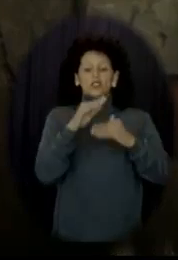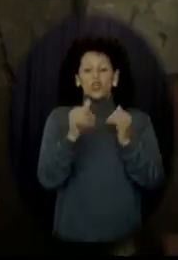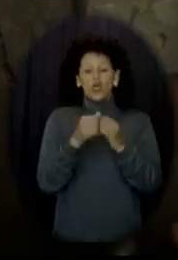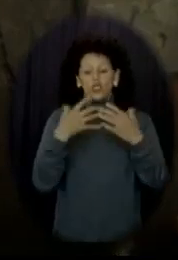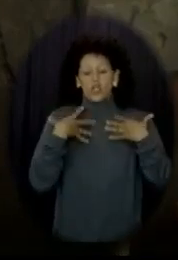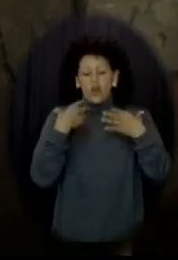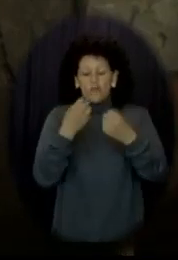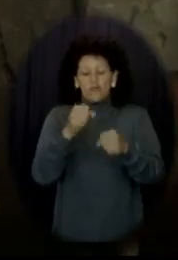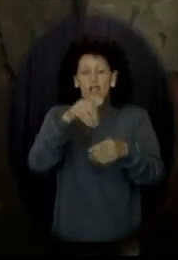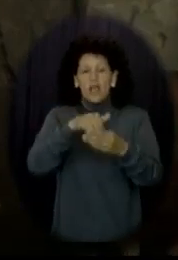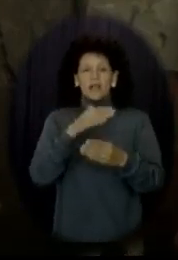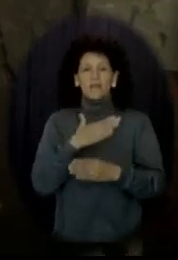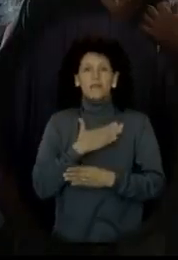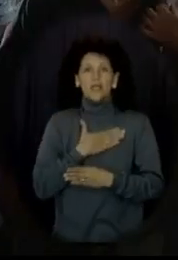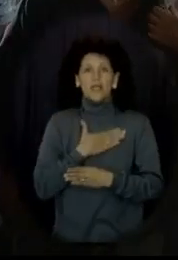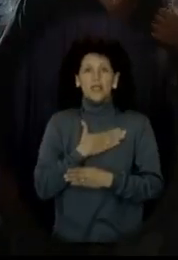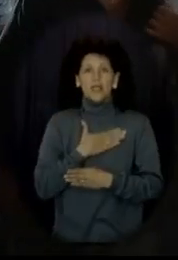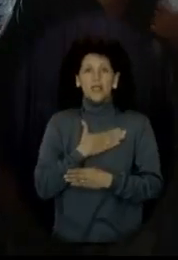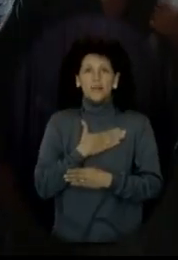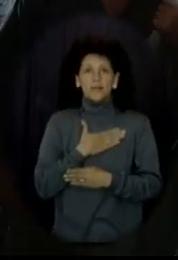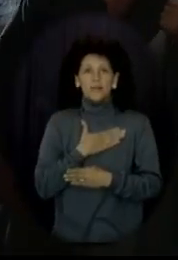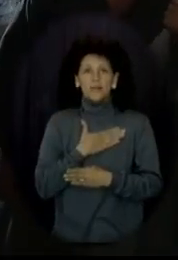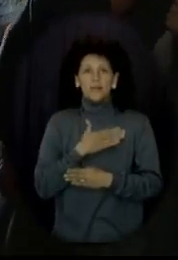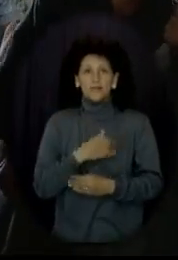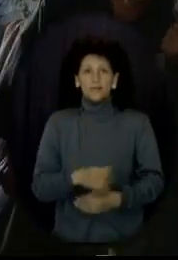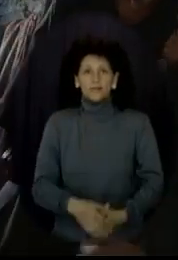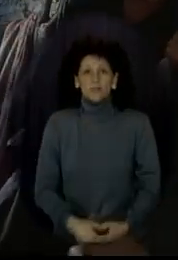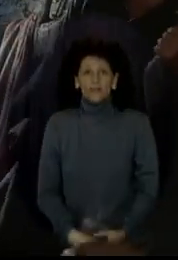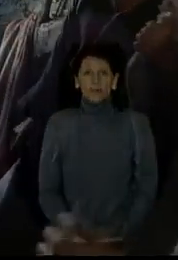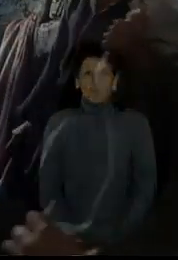el que no pierde su confianza en mí.